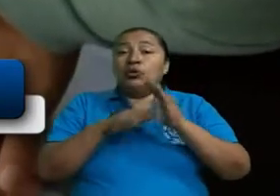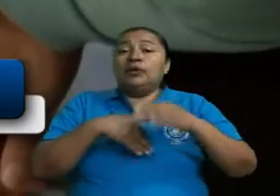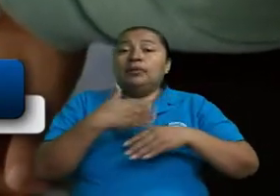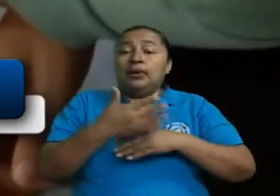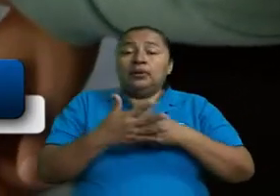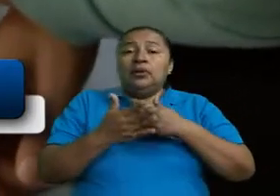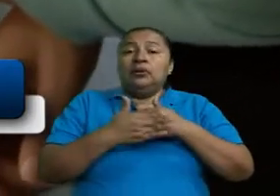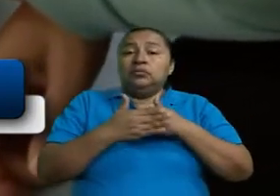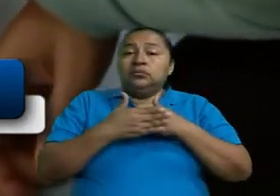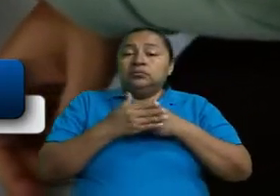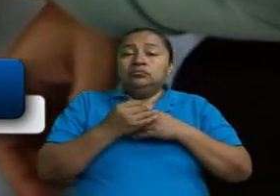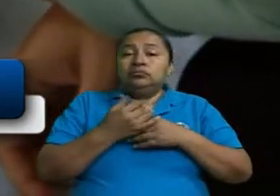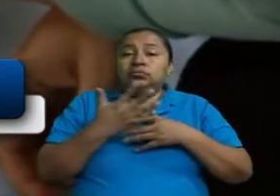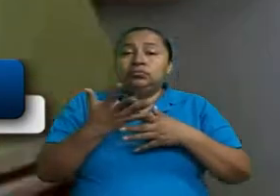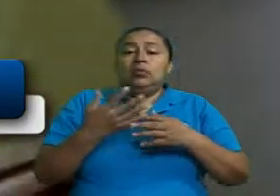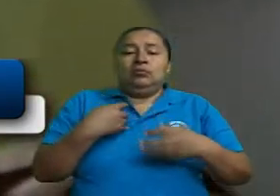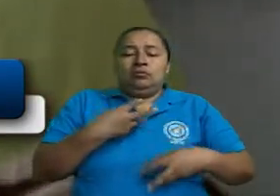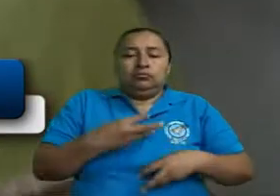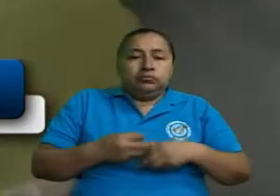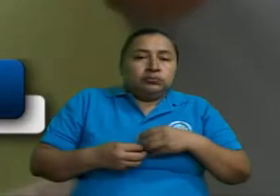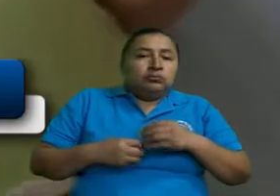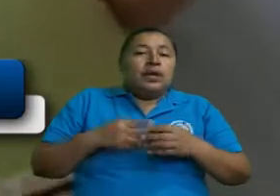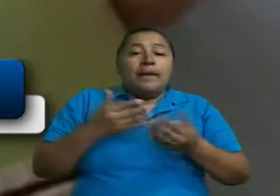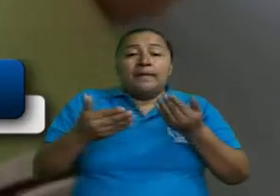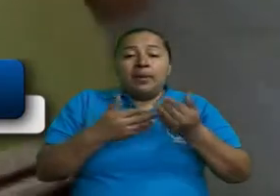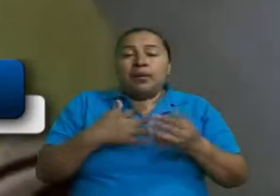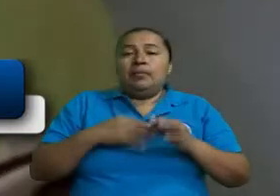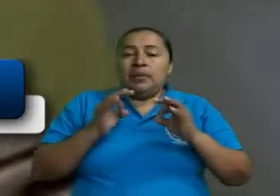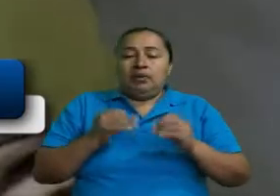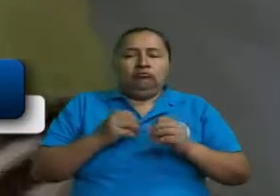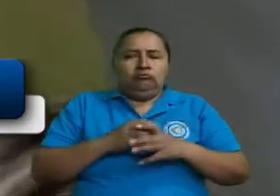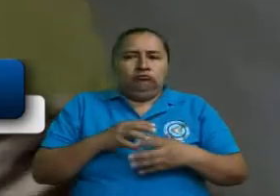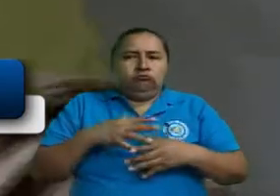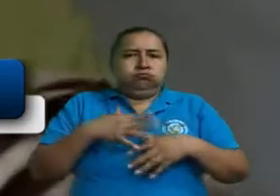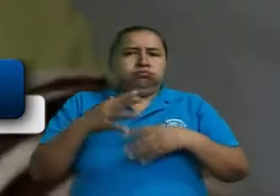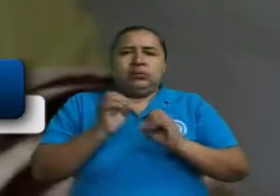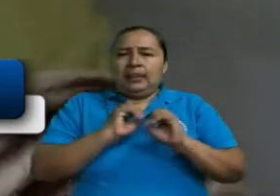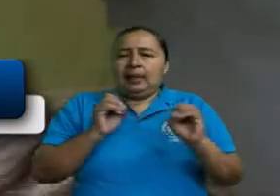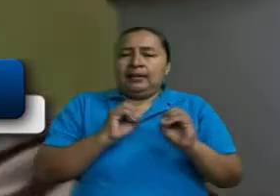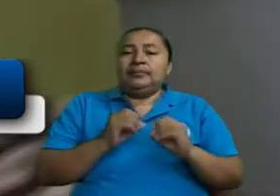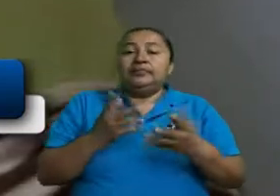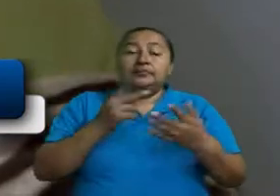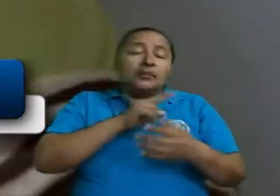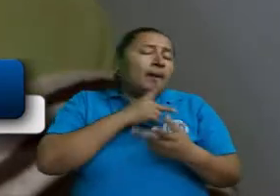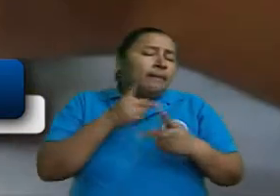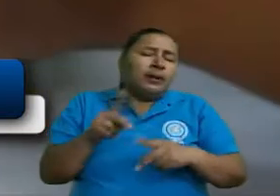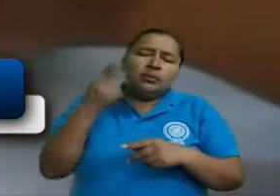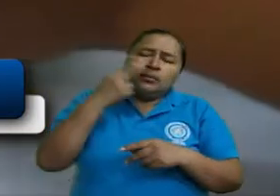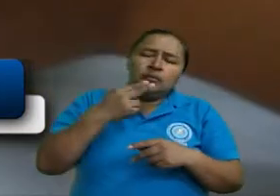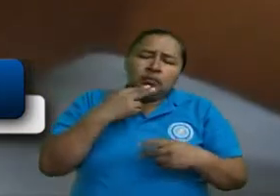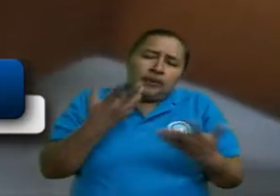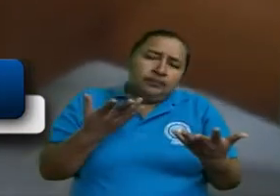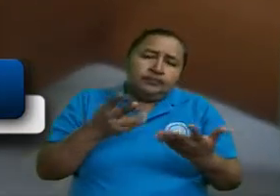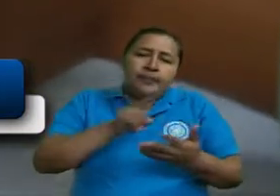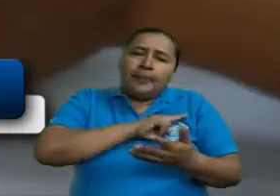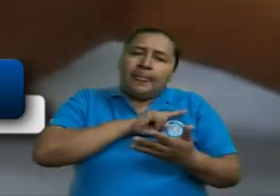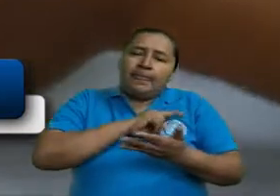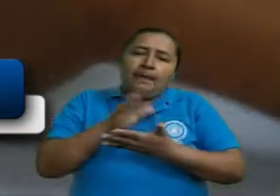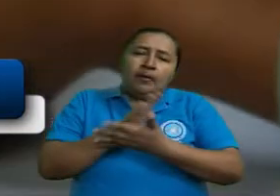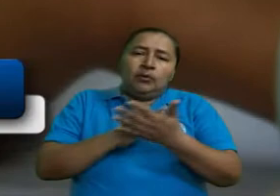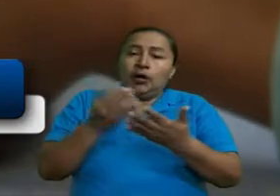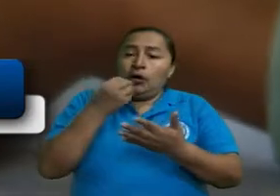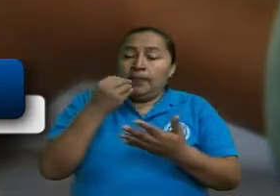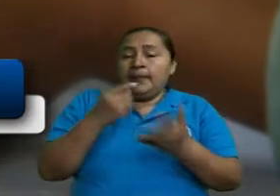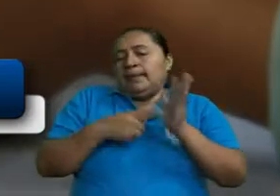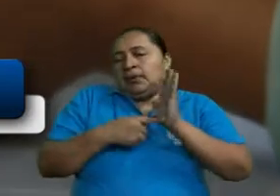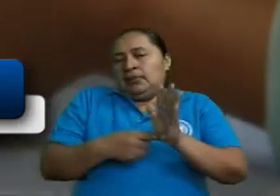manera mejoramos la motilidad intestinal y evitamos que el niño se distienda. Ahora, hay alimentos también, hay casos, doctora, en que